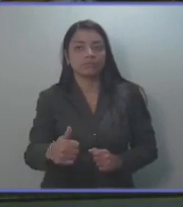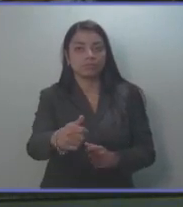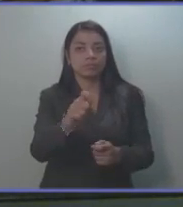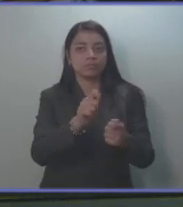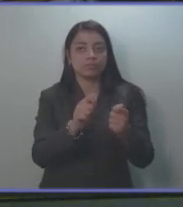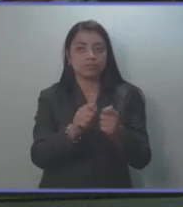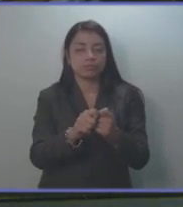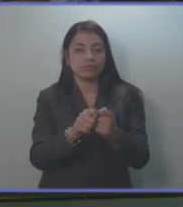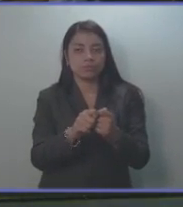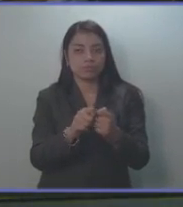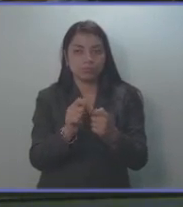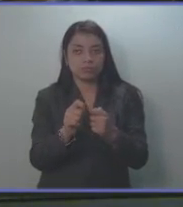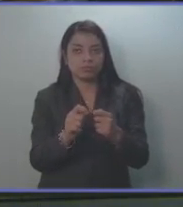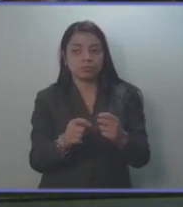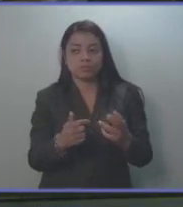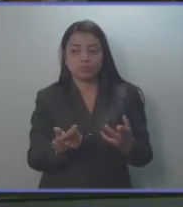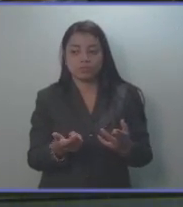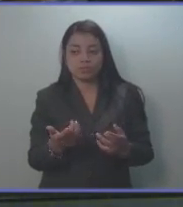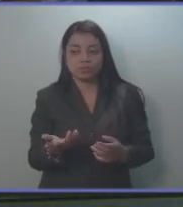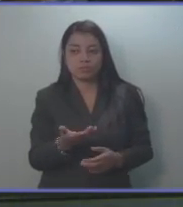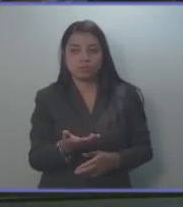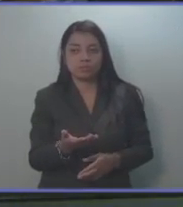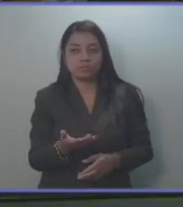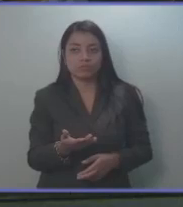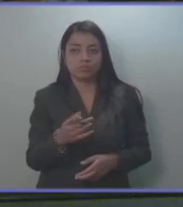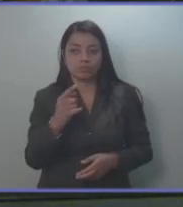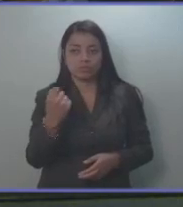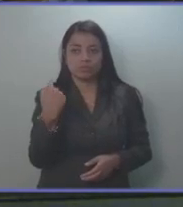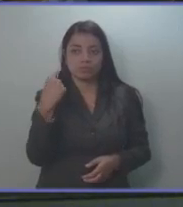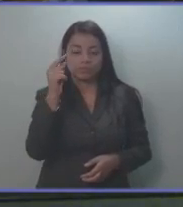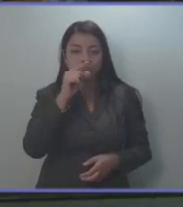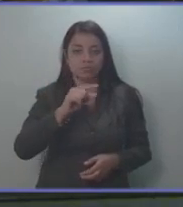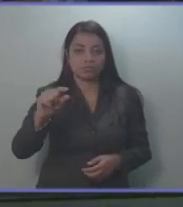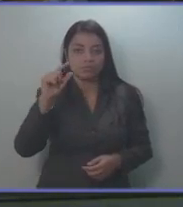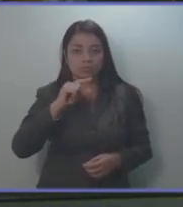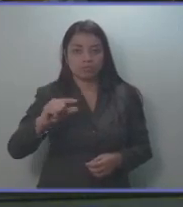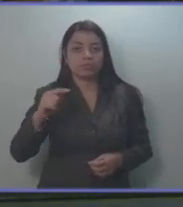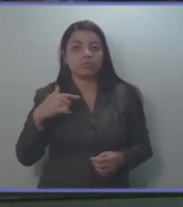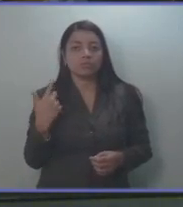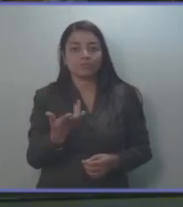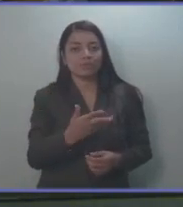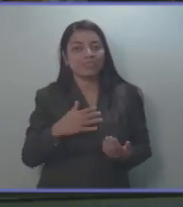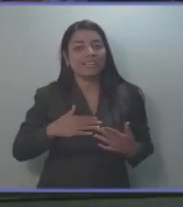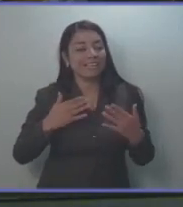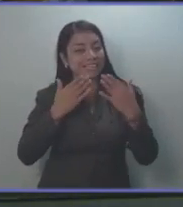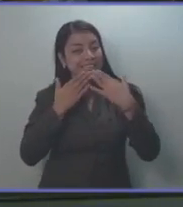Precisamente hace unas semanas, con mucho entusiasmo,